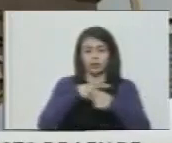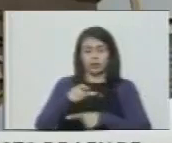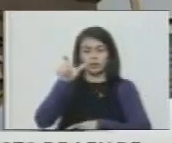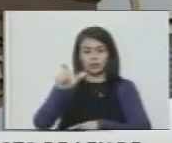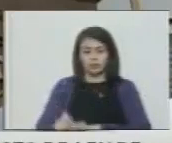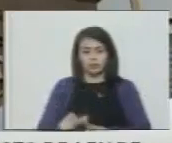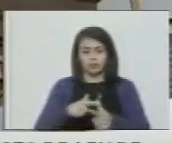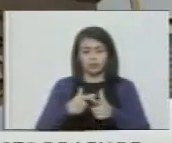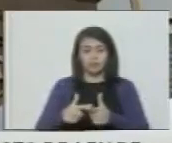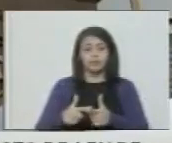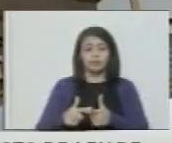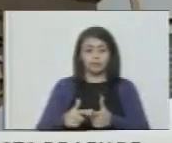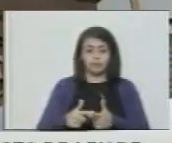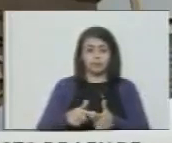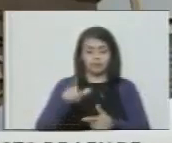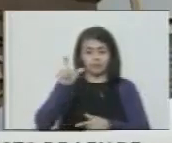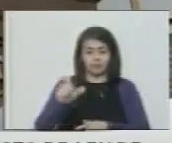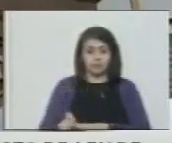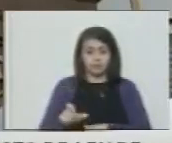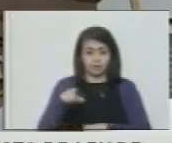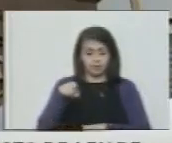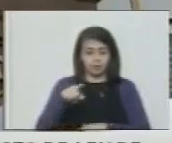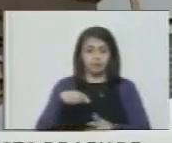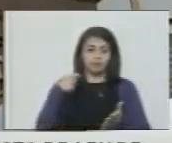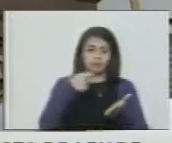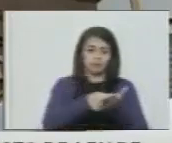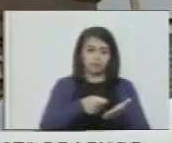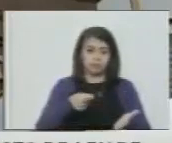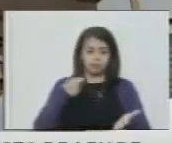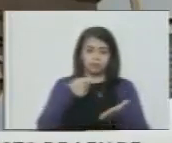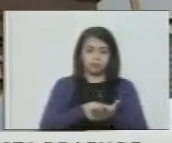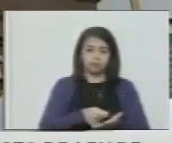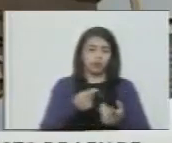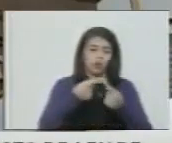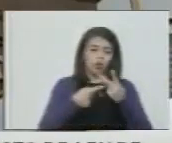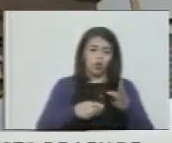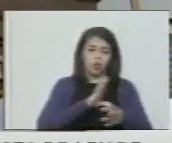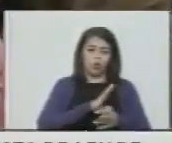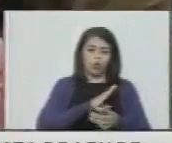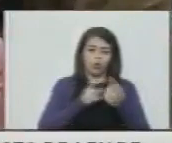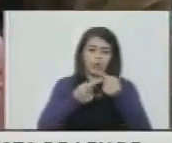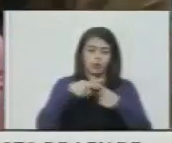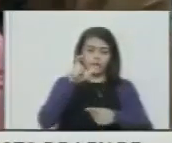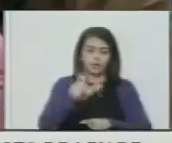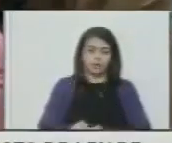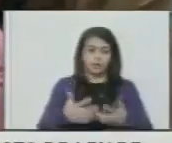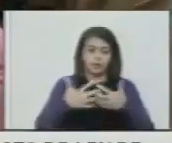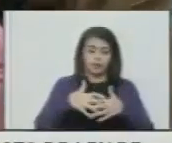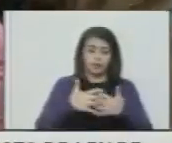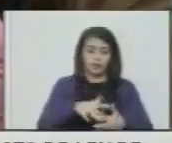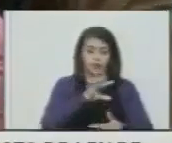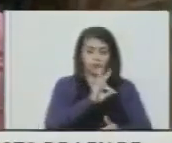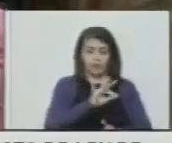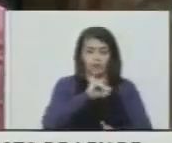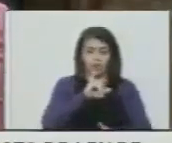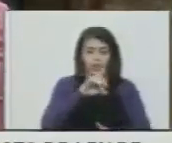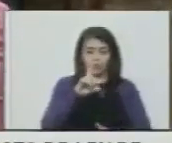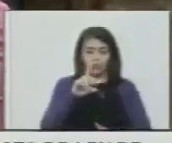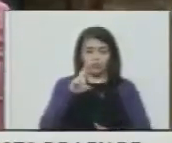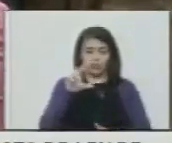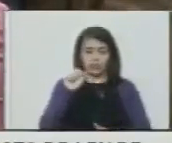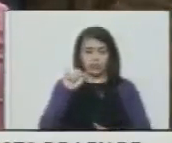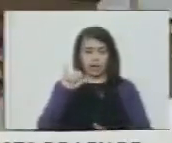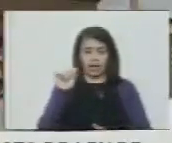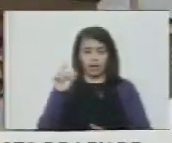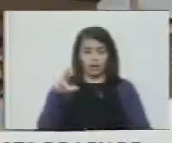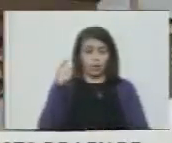una persona llamada fideicomitente transfiere uno o más bienes a otra persona llamada fiduciario, quien